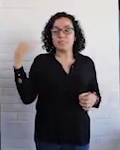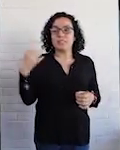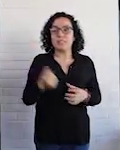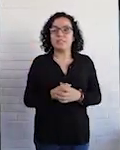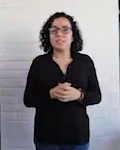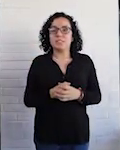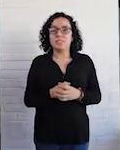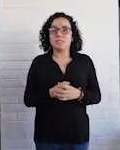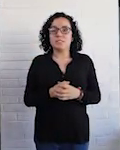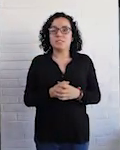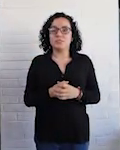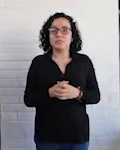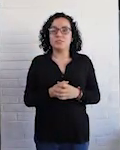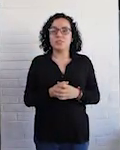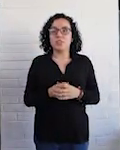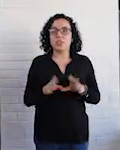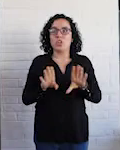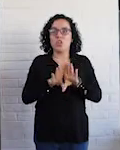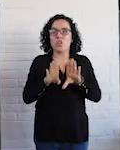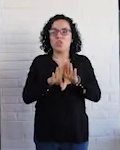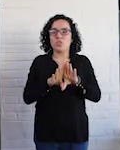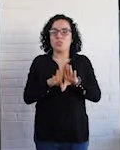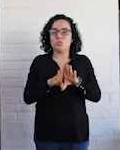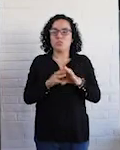sobre, ¿funcionará?